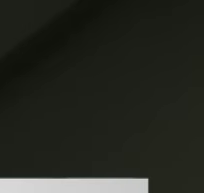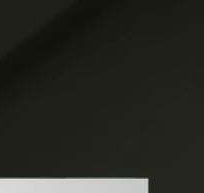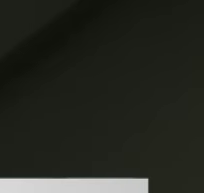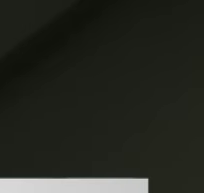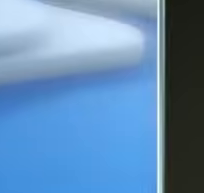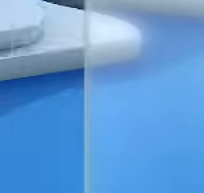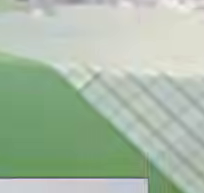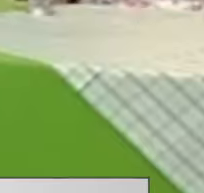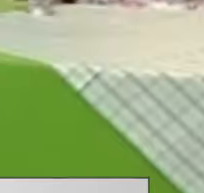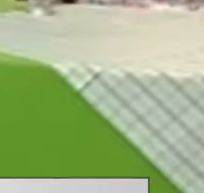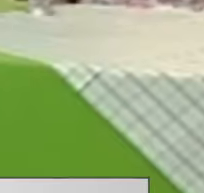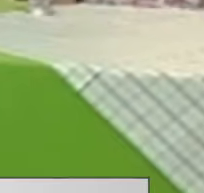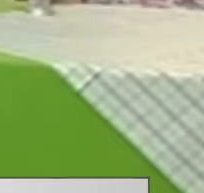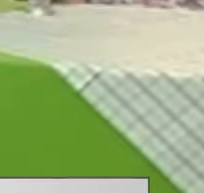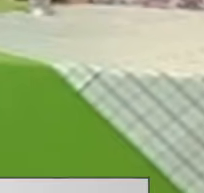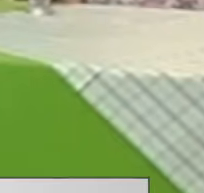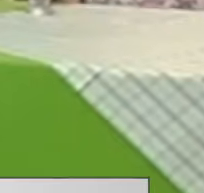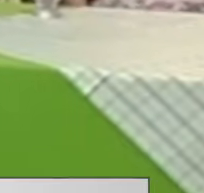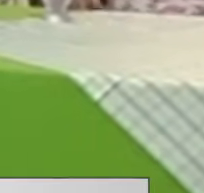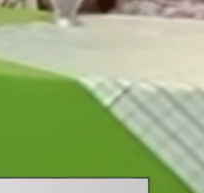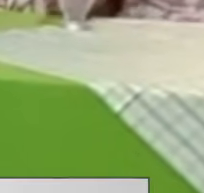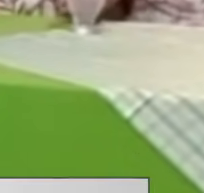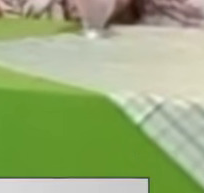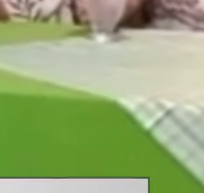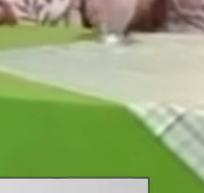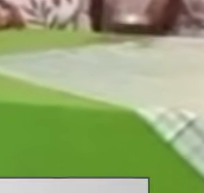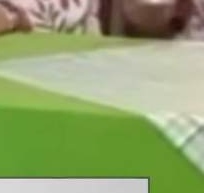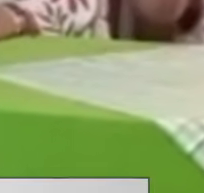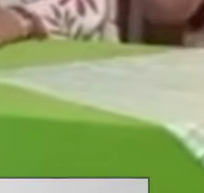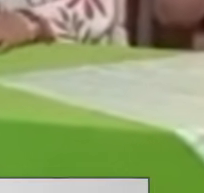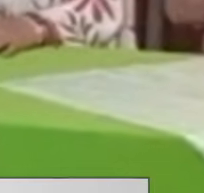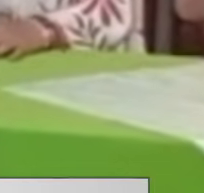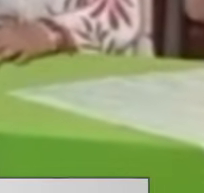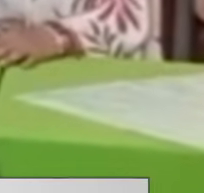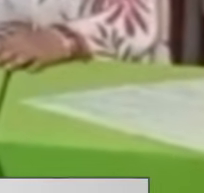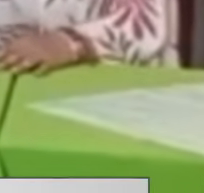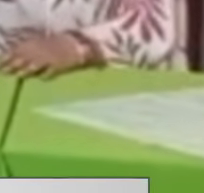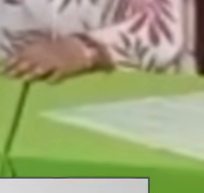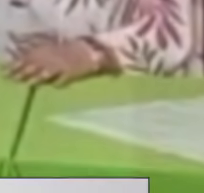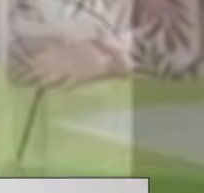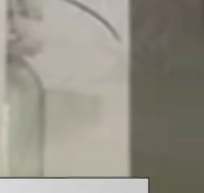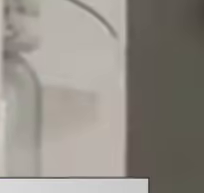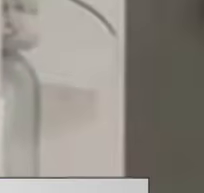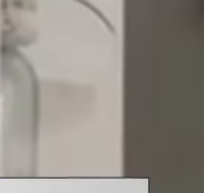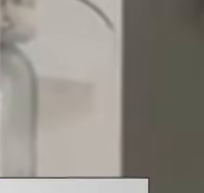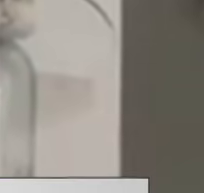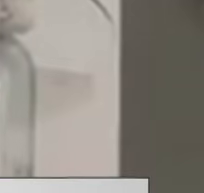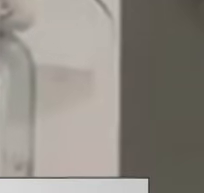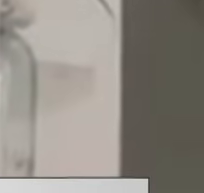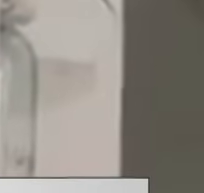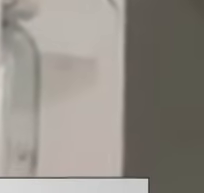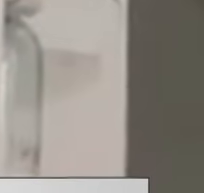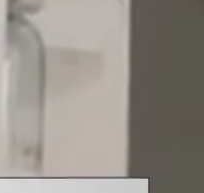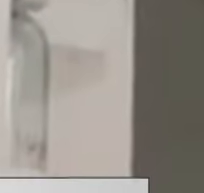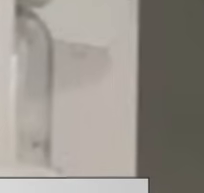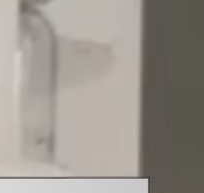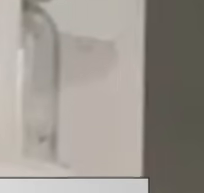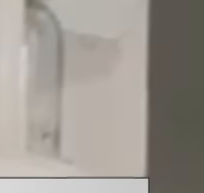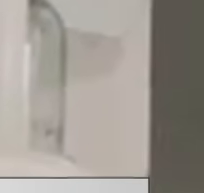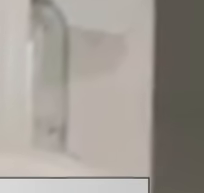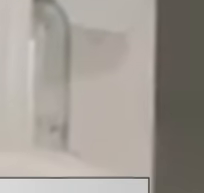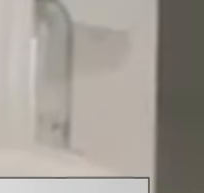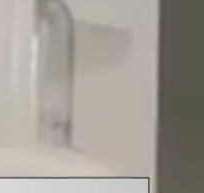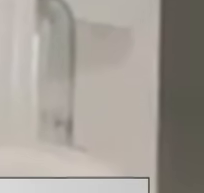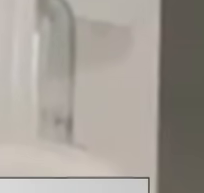evitar apagones. Diputado señalado de maltrato en Santander firmó polémicos contratos durante la Semana Santa y